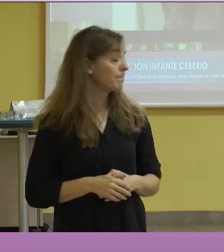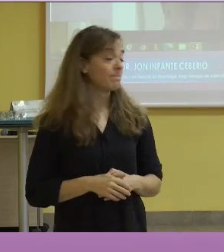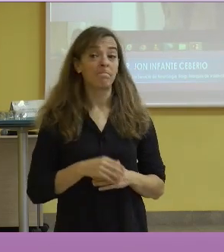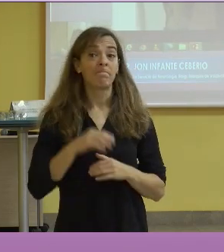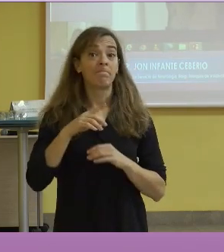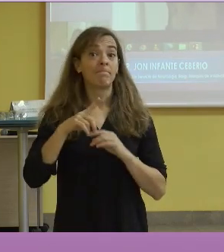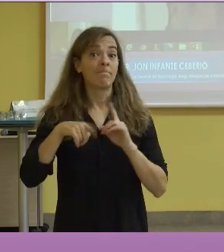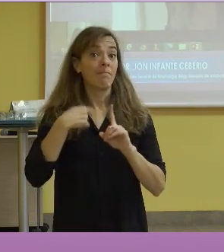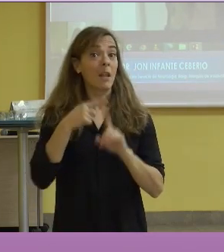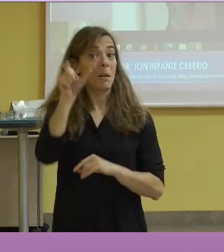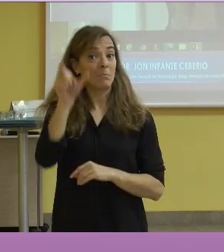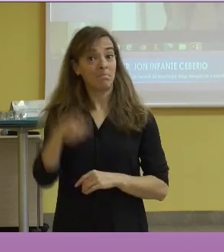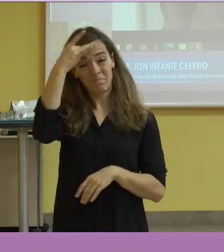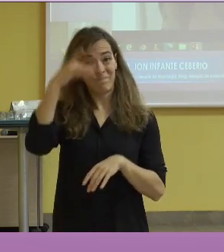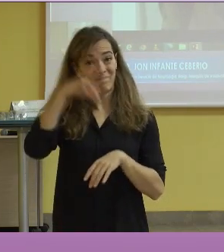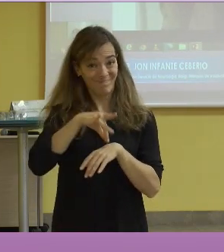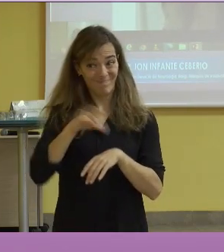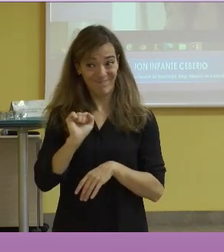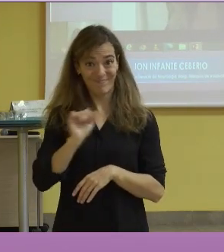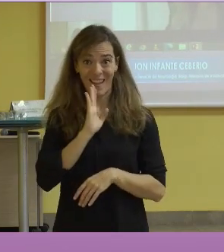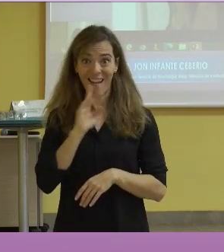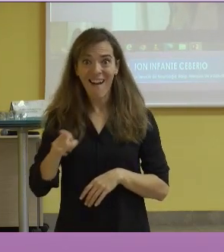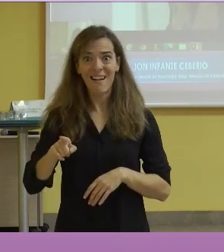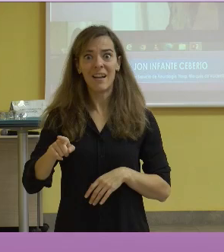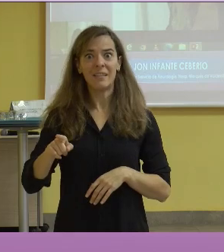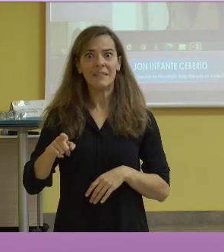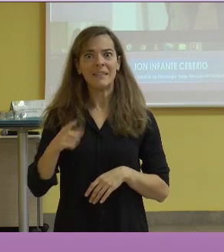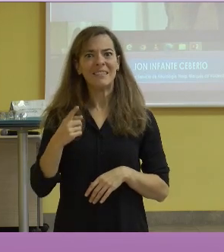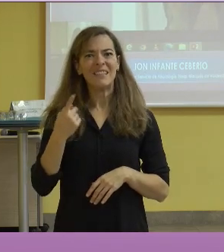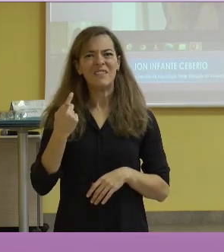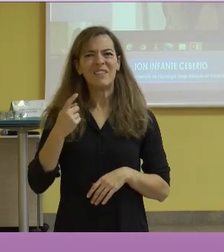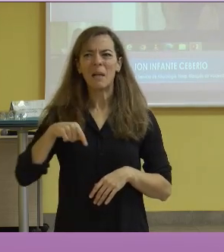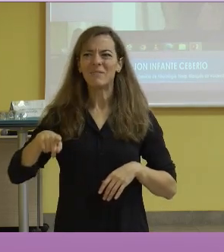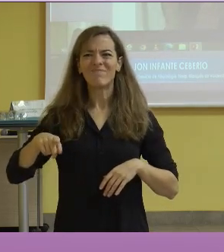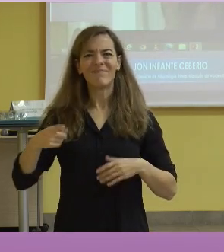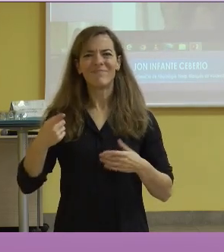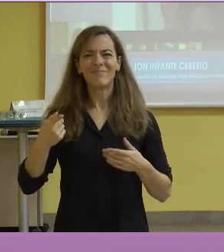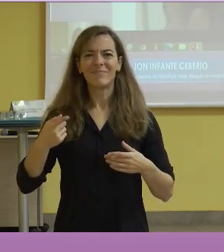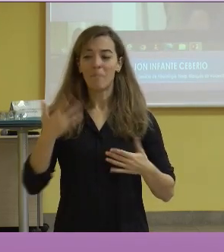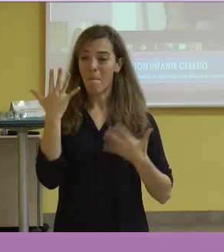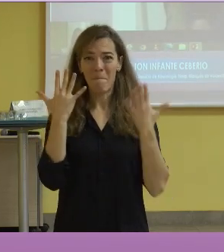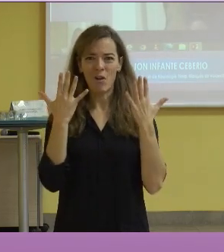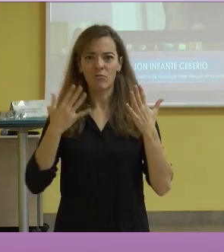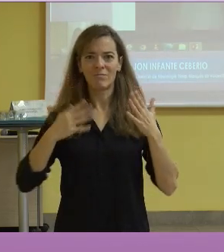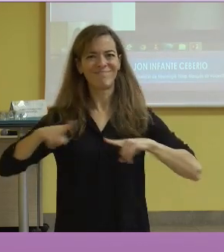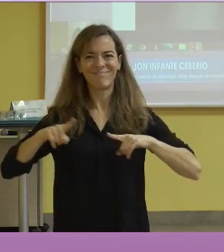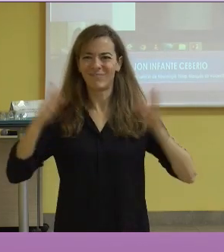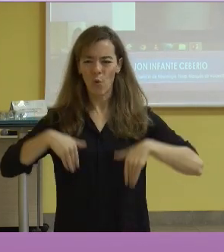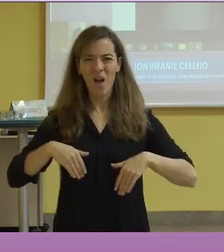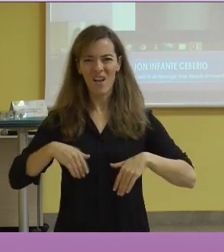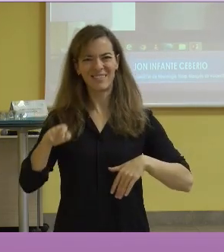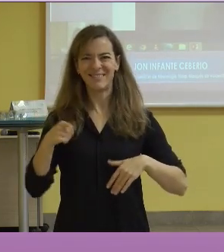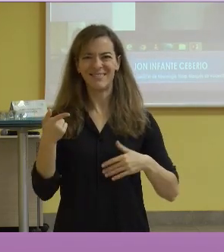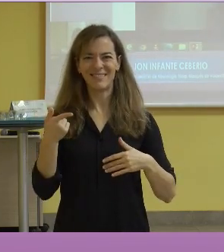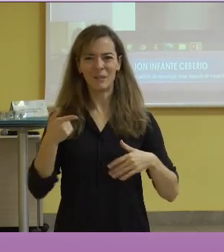Además, los pacientes con ataxia van a tener una descoordinación, una incoordinación manual, llamamos dismetría y